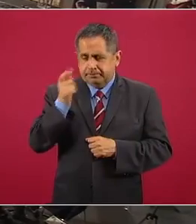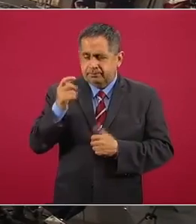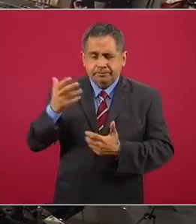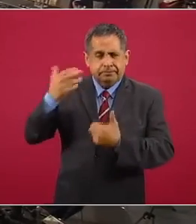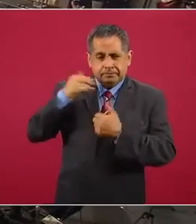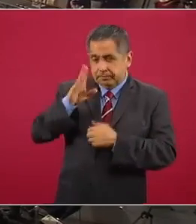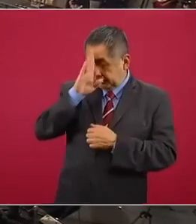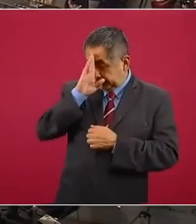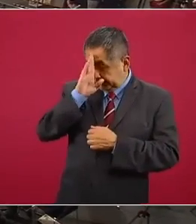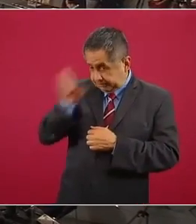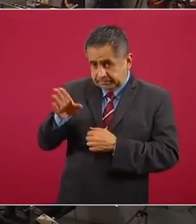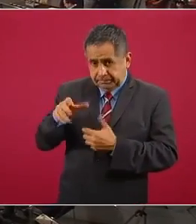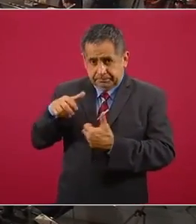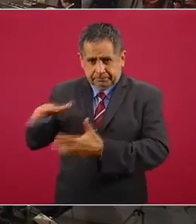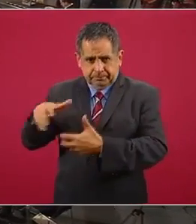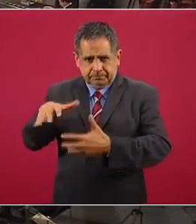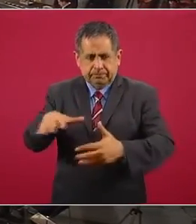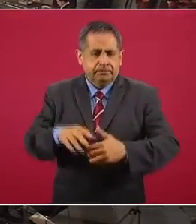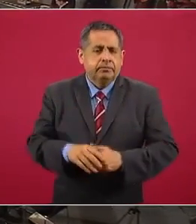de manera directa.